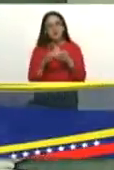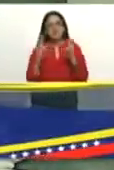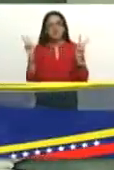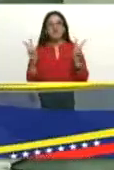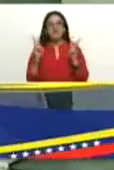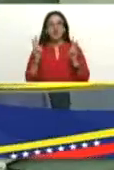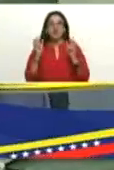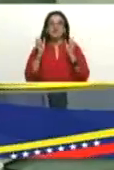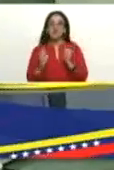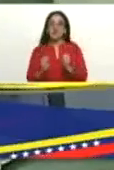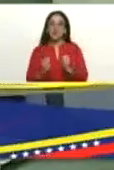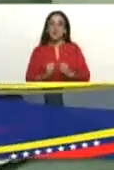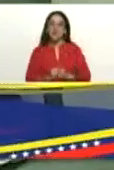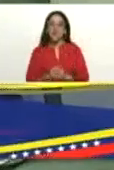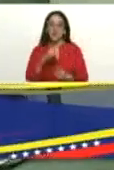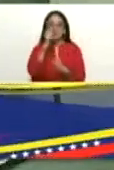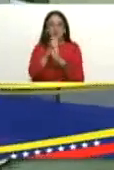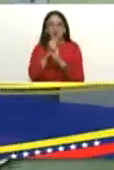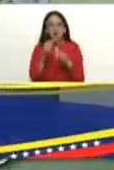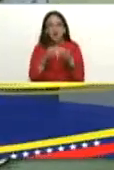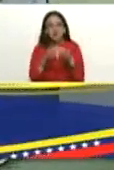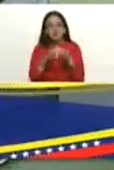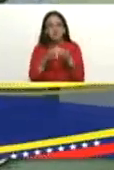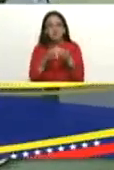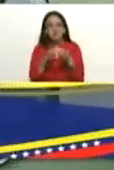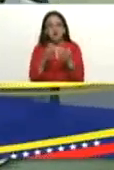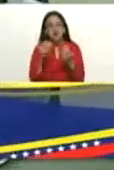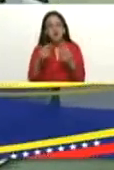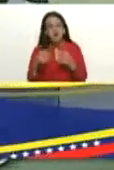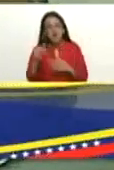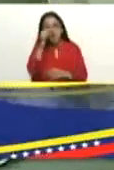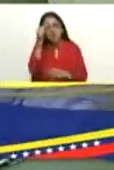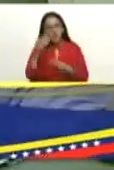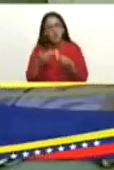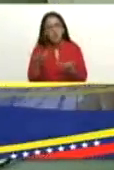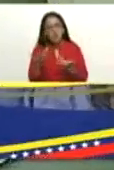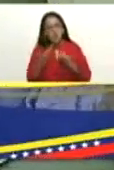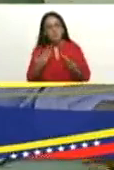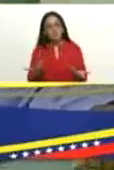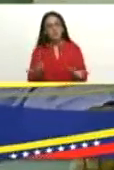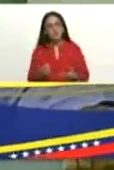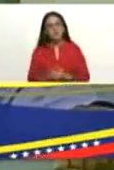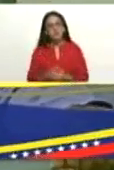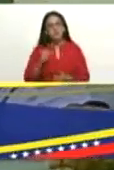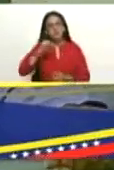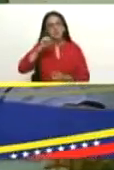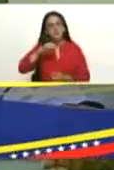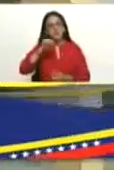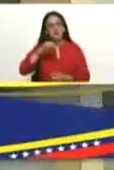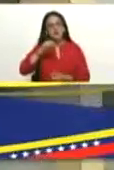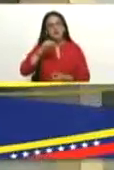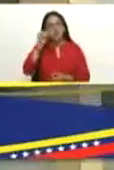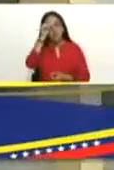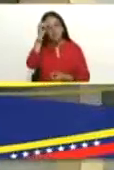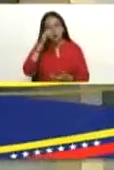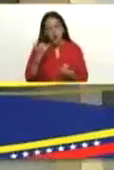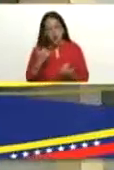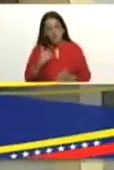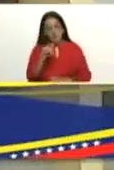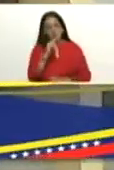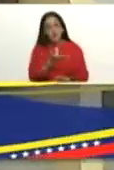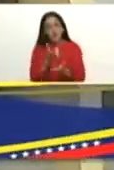victoria segura. Trabajo en equipo. Y entonces el domingo, ¿cómo es la cosa? Cuéntame. Bueno, el domingo, presidente, una cosa que quiero informarle a todo el